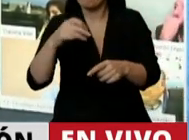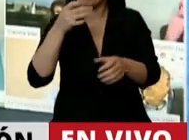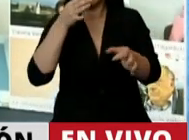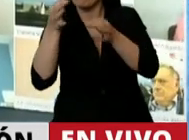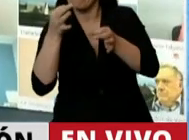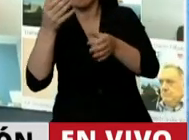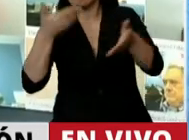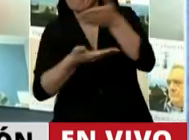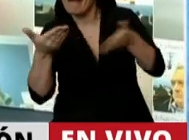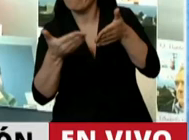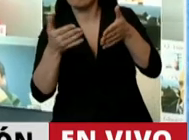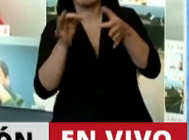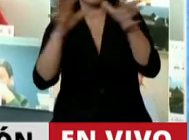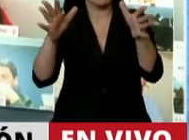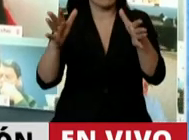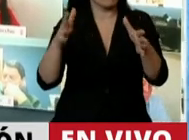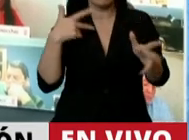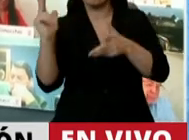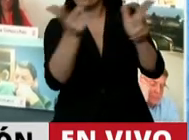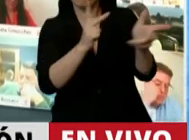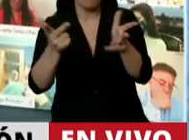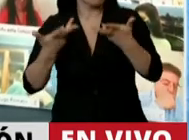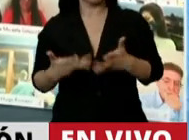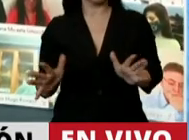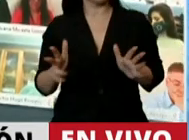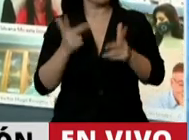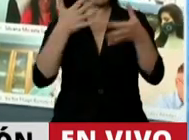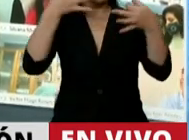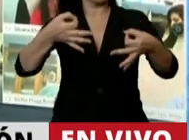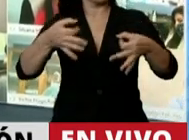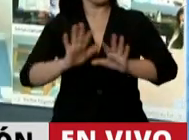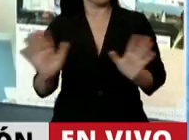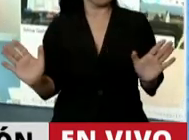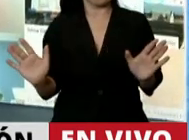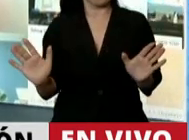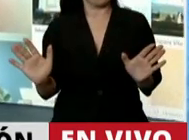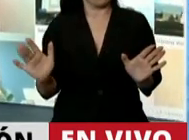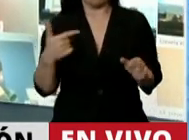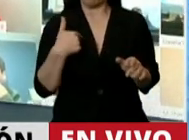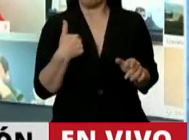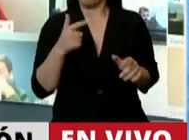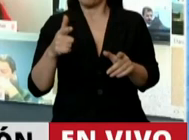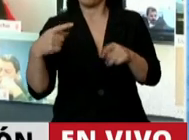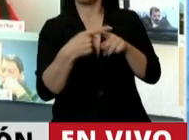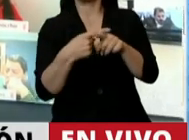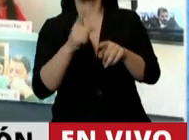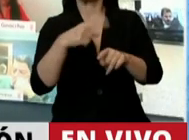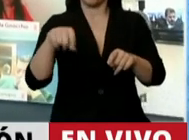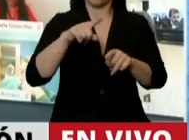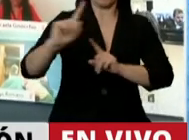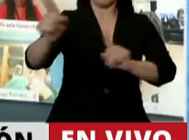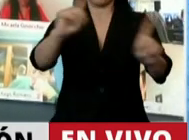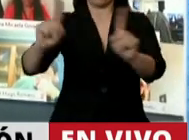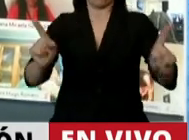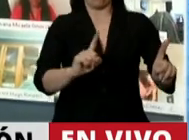del diálogo democrático y del diálogo franco. De nada sirve tampoco que yo trate de obturar las discusiones a partir